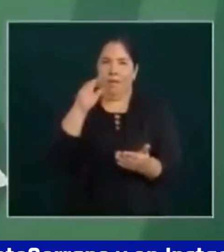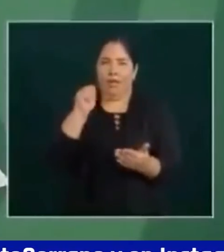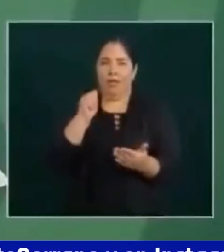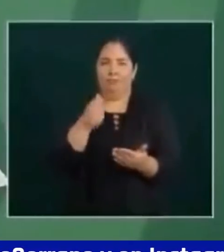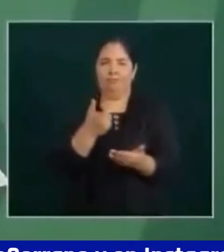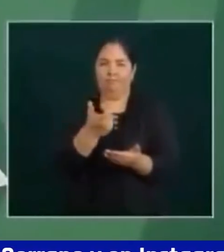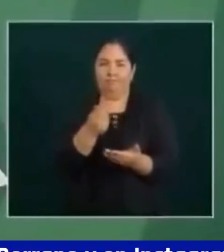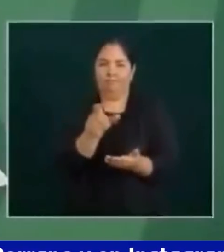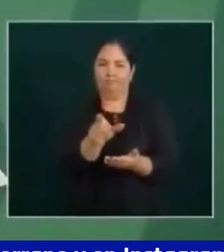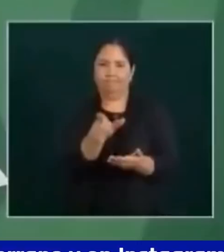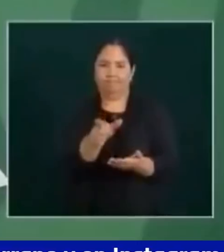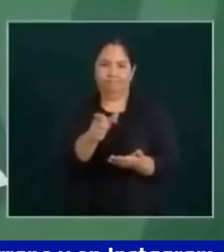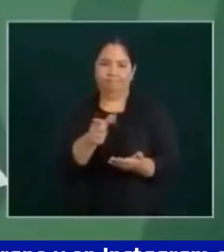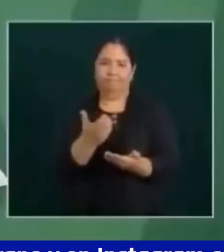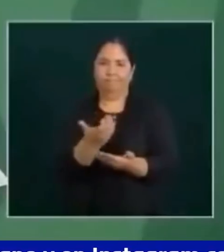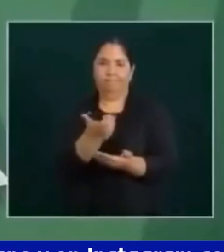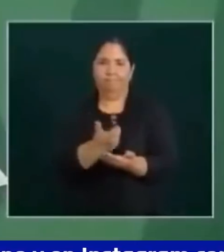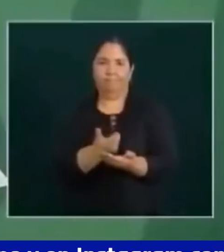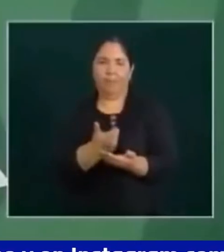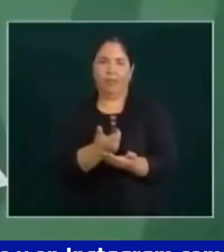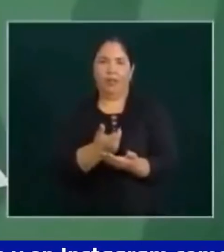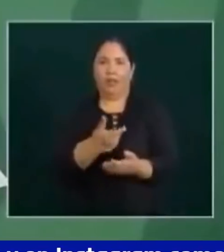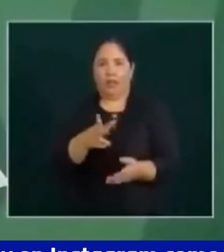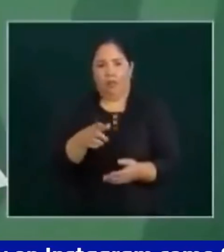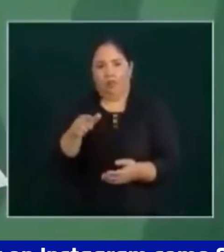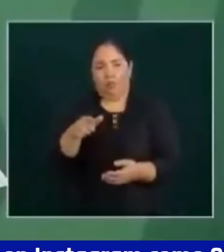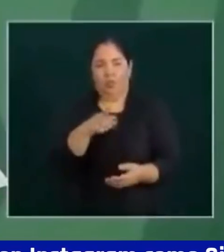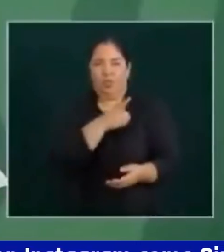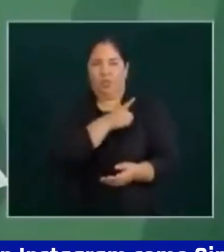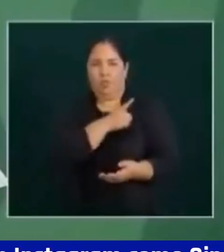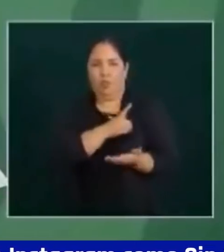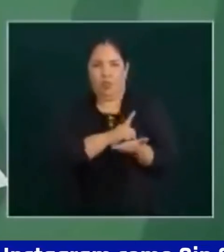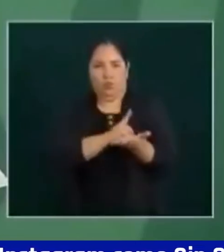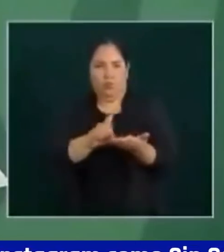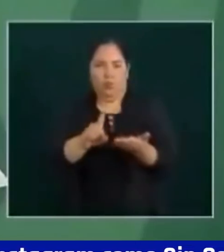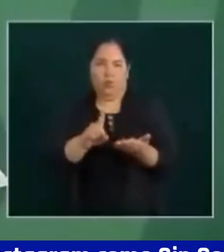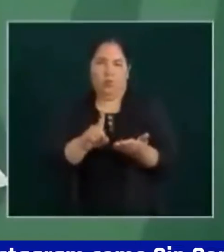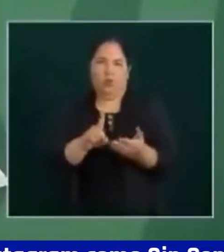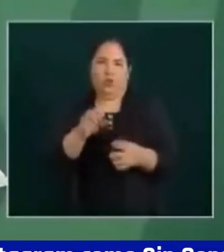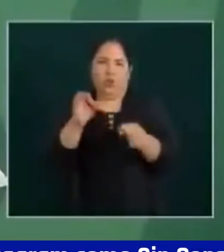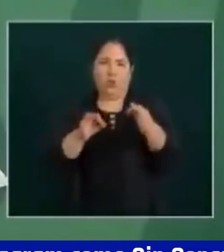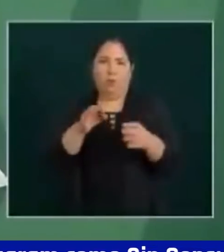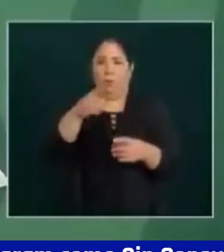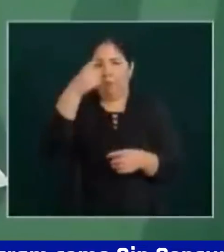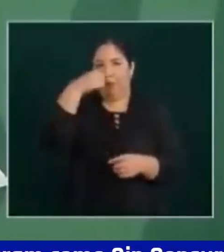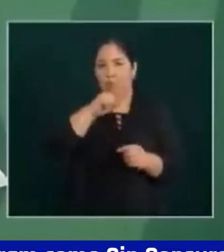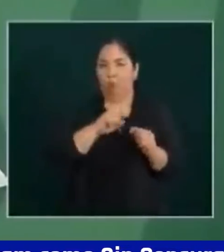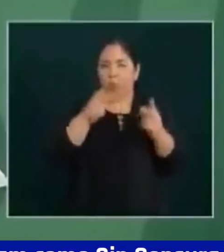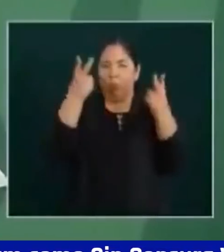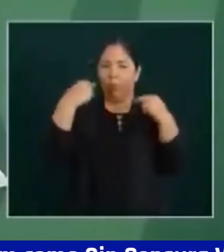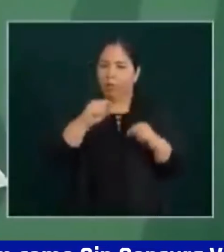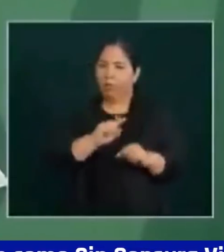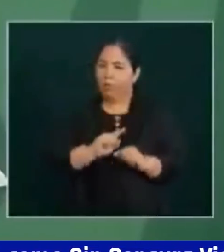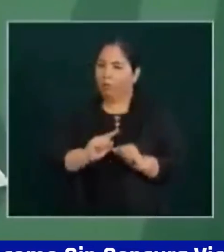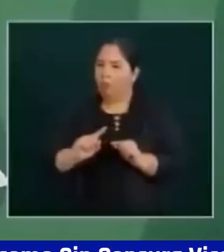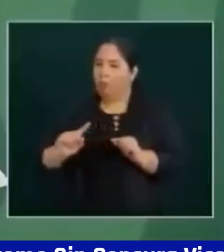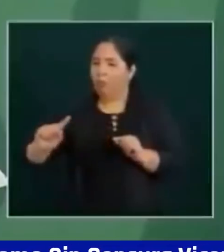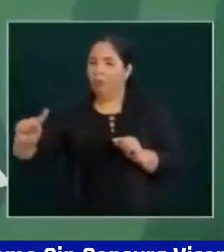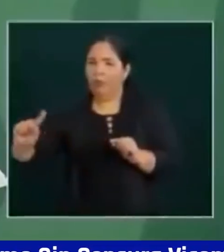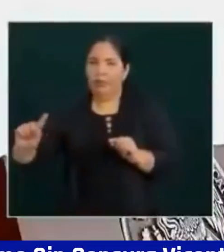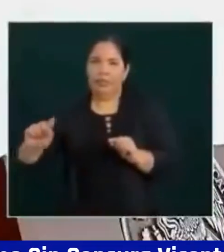sacar su dinero, lo que por derecho y justicia le corresponde, y no tengan que trasladarse a